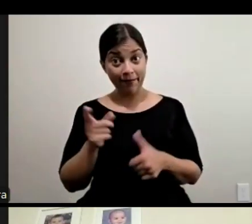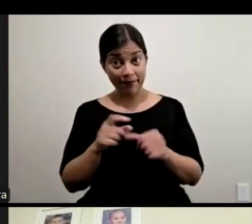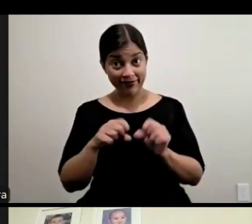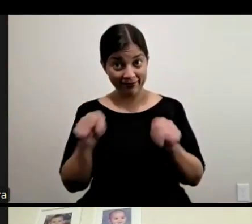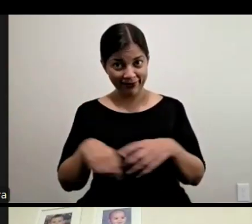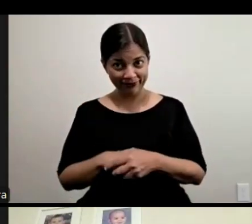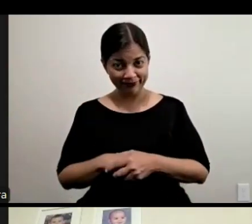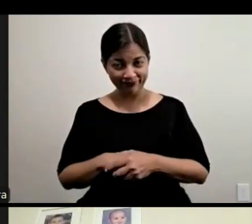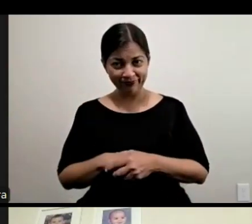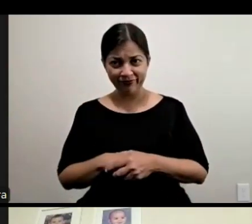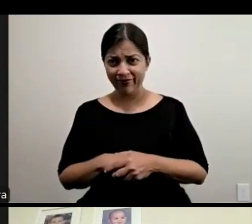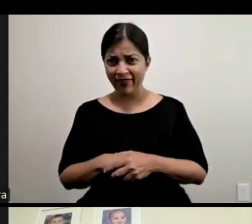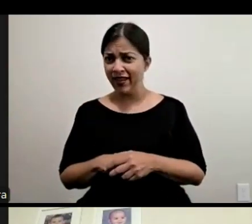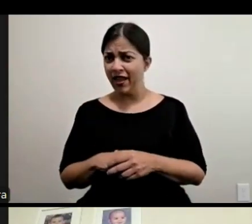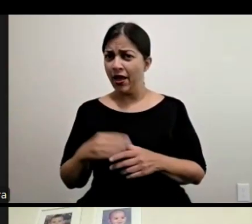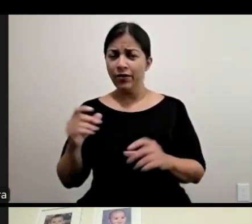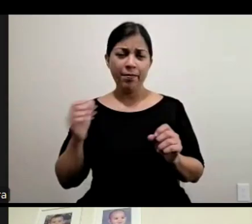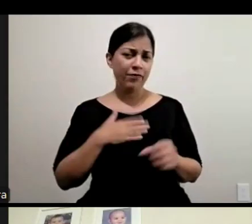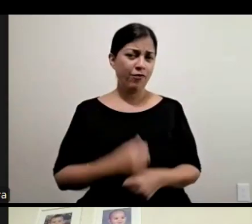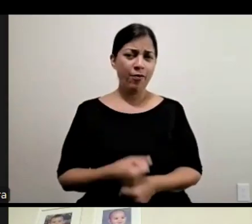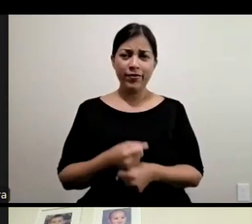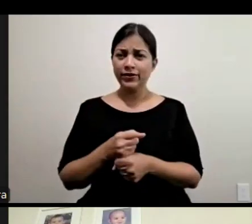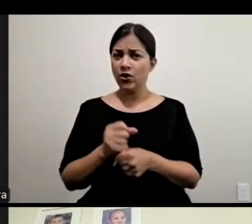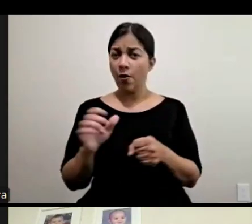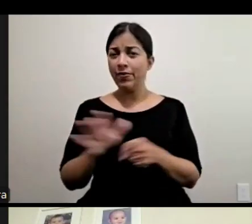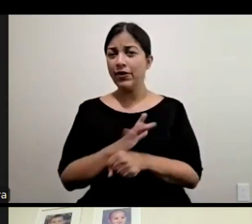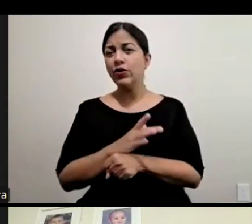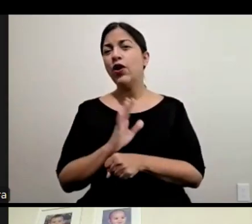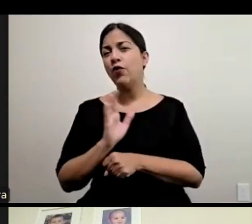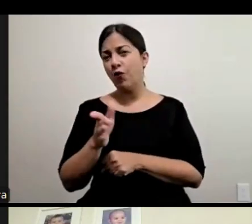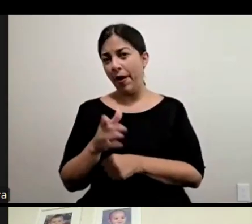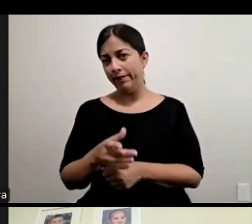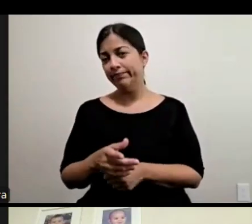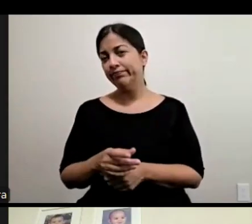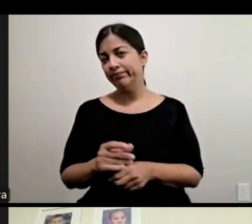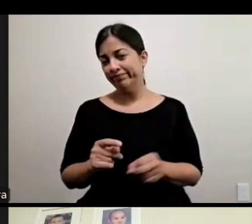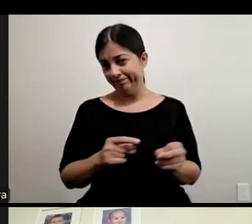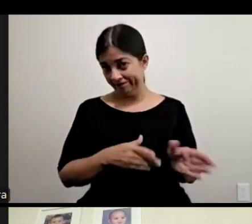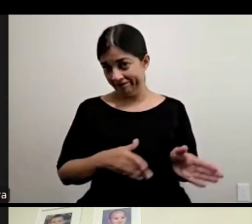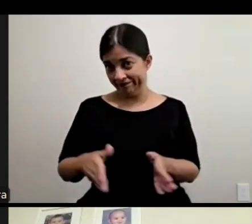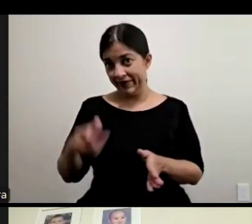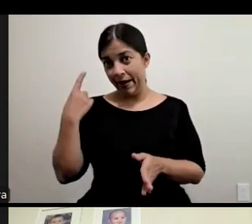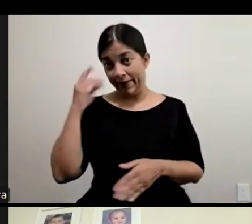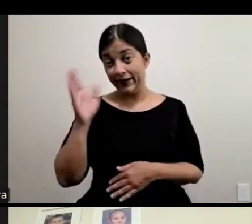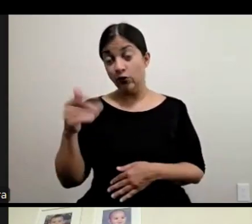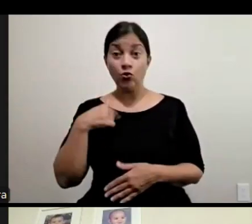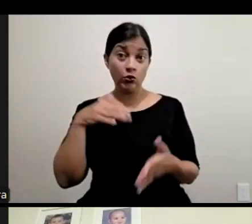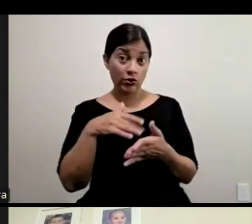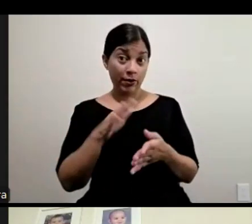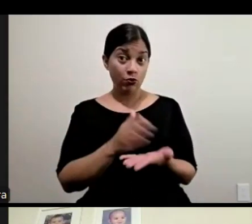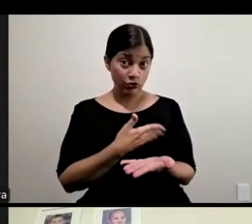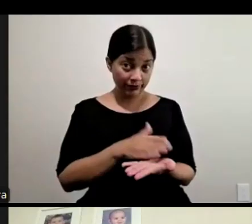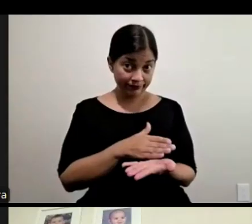segmento, toda mi formación yo entiendo que fue preparándome para este camino, porque yo estudié música,